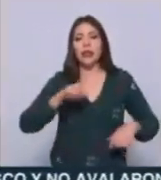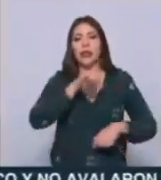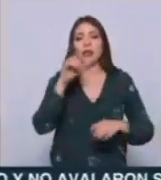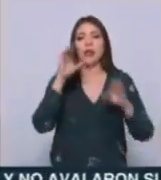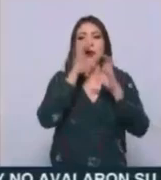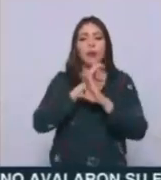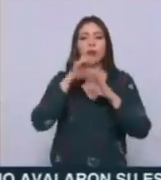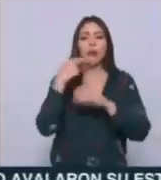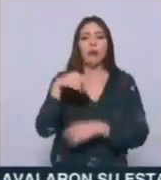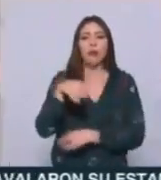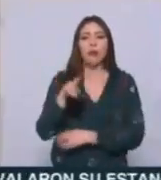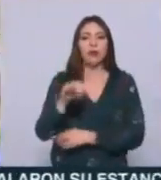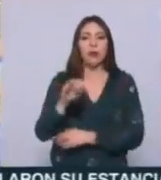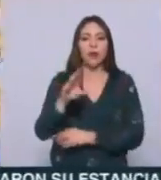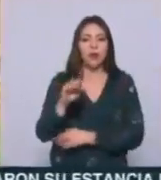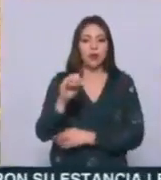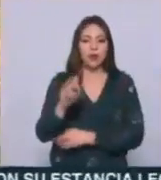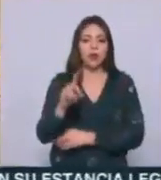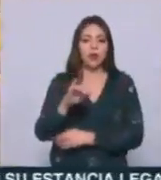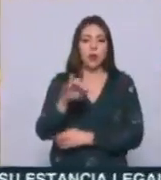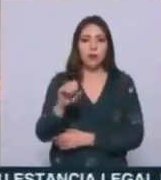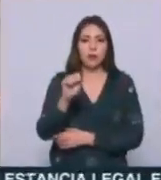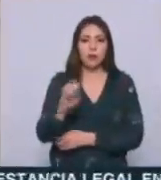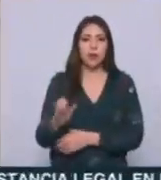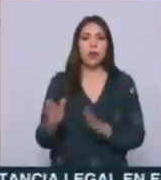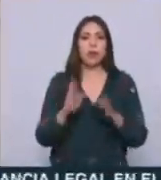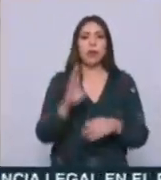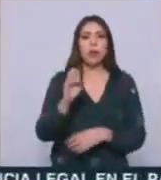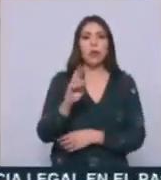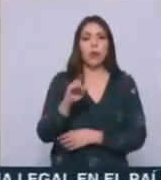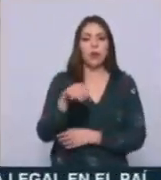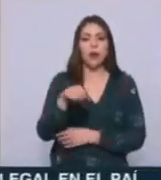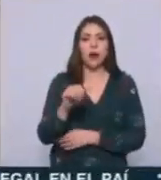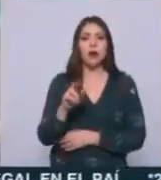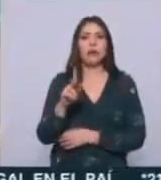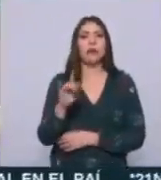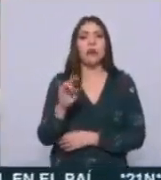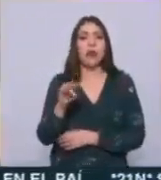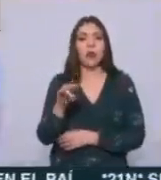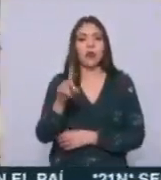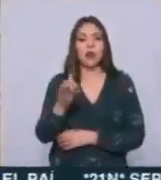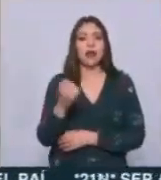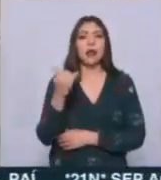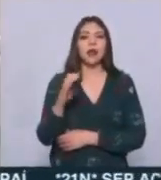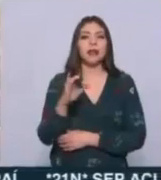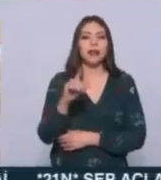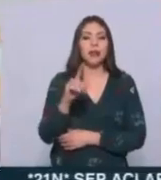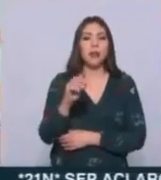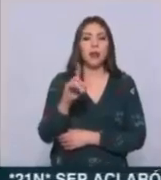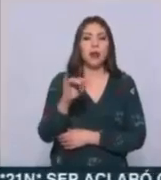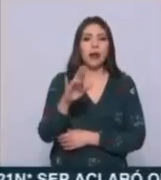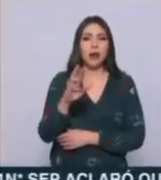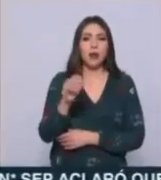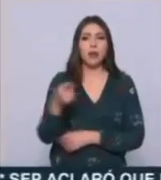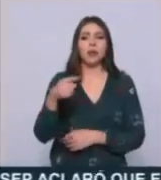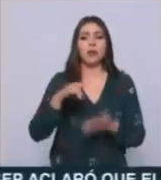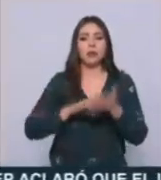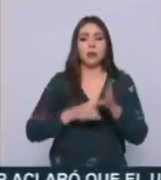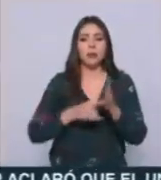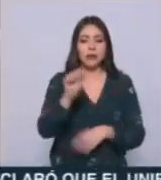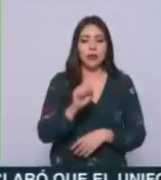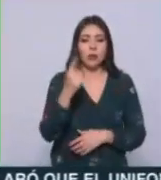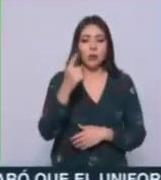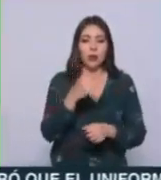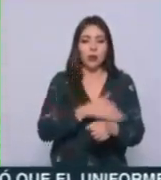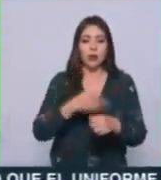José, El Poder del Barrio, La Comuna, Pirámide Zulú y Fruto Lírico. La cita es este sábado a partir de las 13 horas.